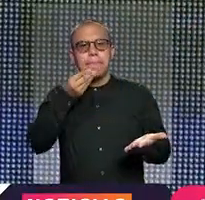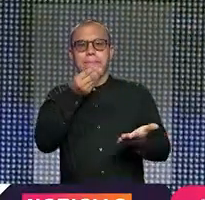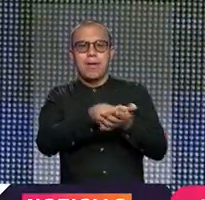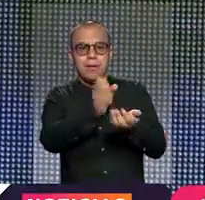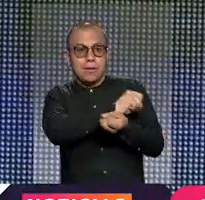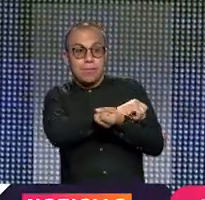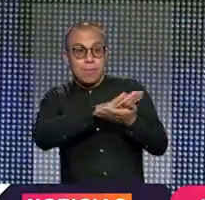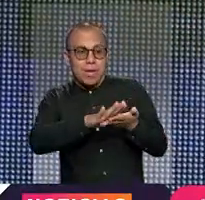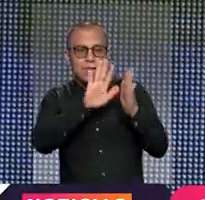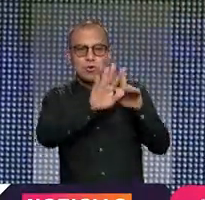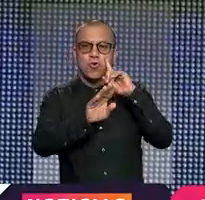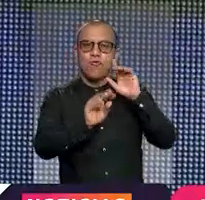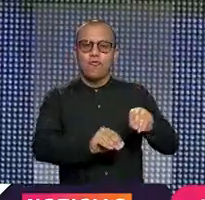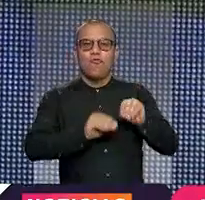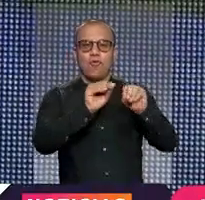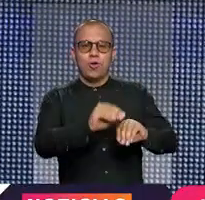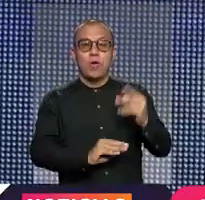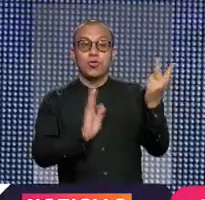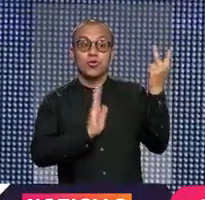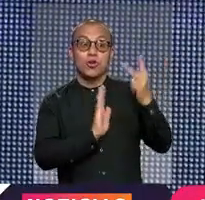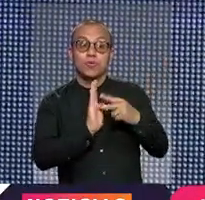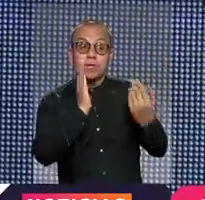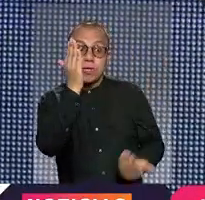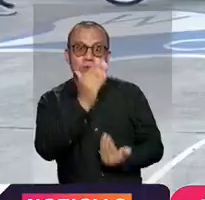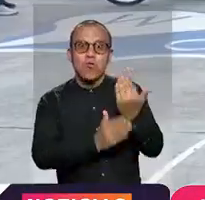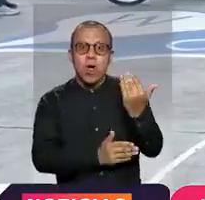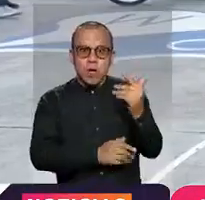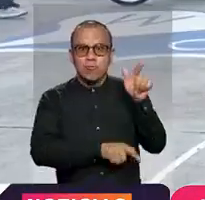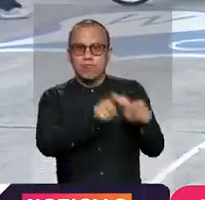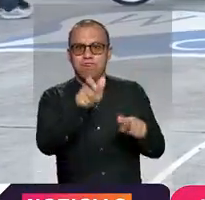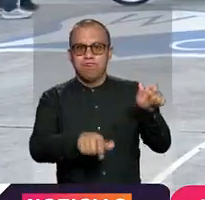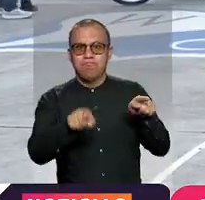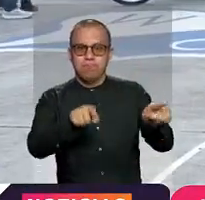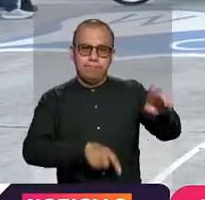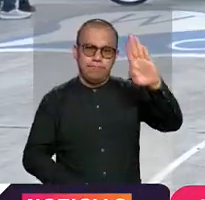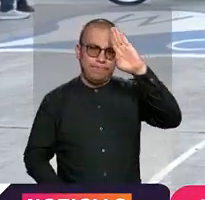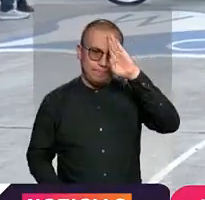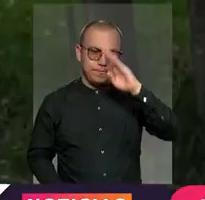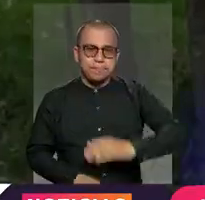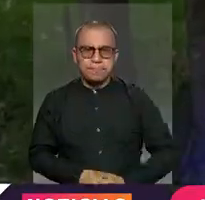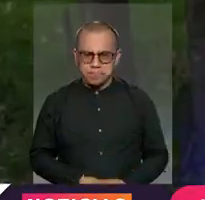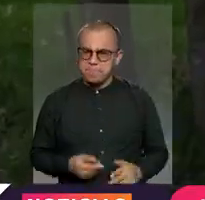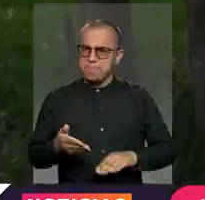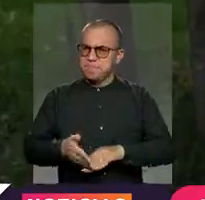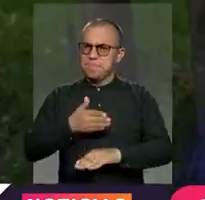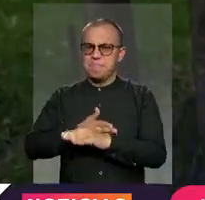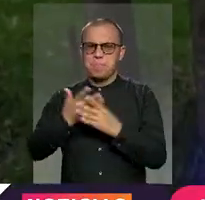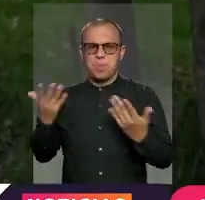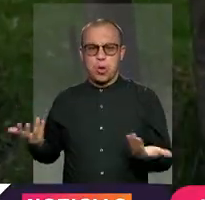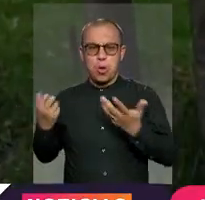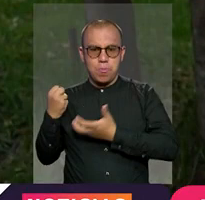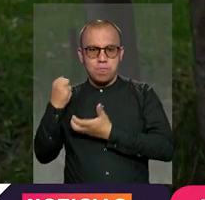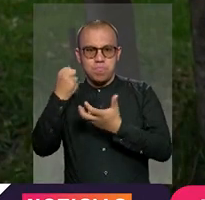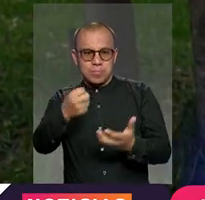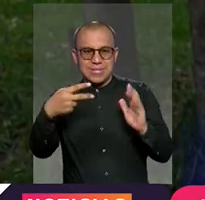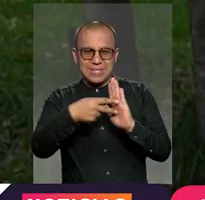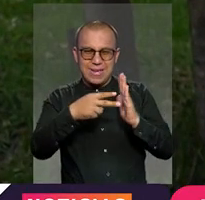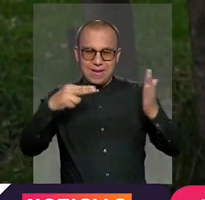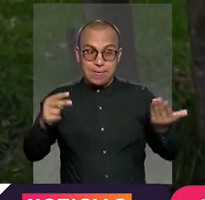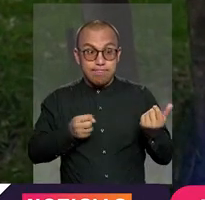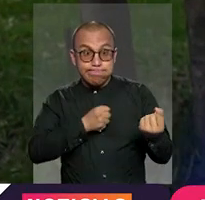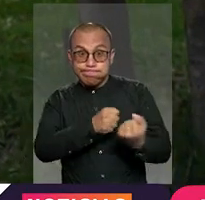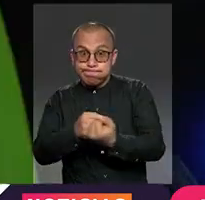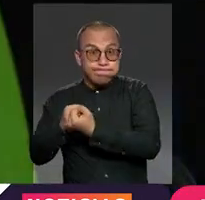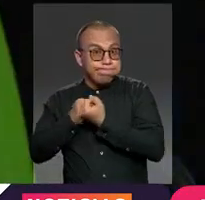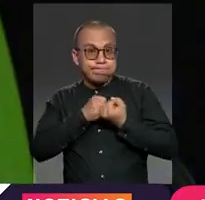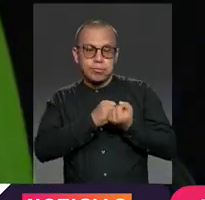becas de formación a 2.000 nuevos policías para Bogotá. Inicialmente este presupuesto se iba a invertir en elementos tecnológicos para apoyar